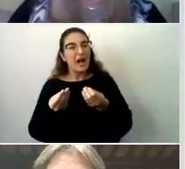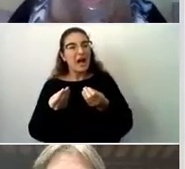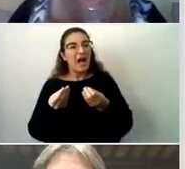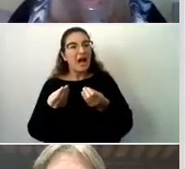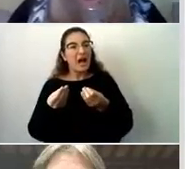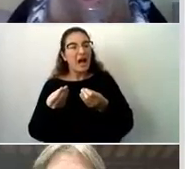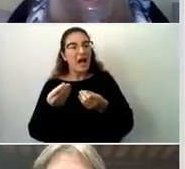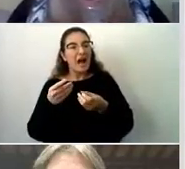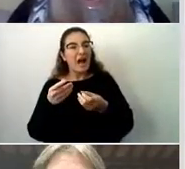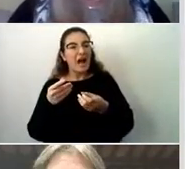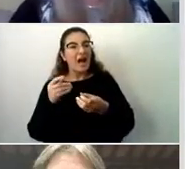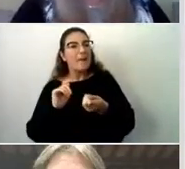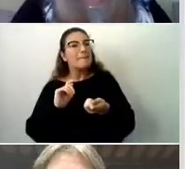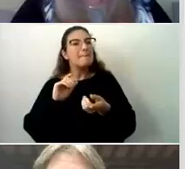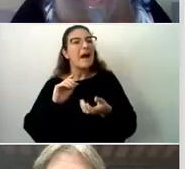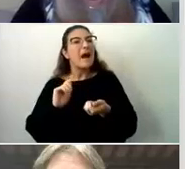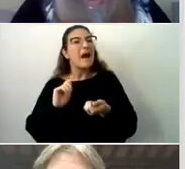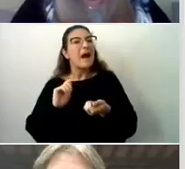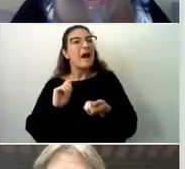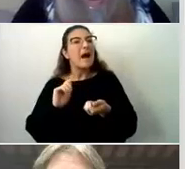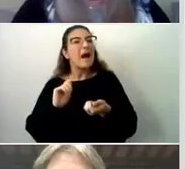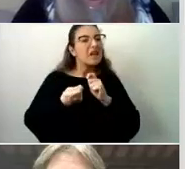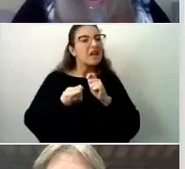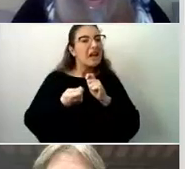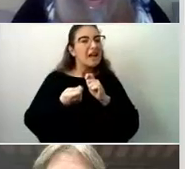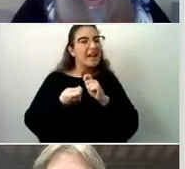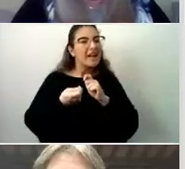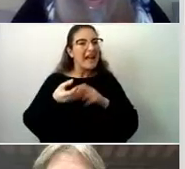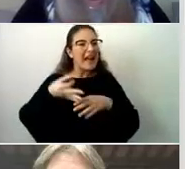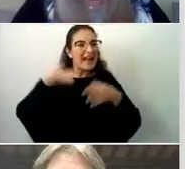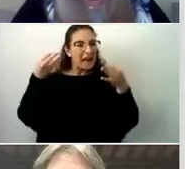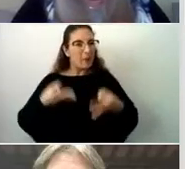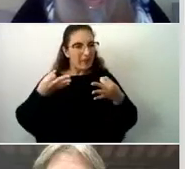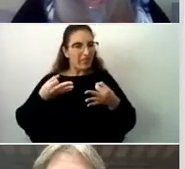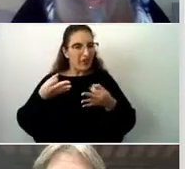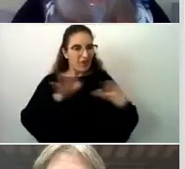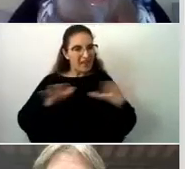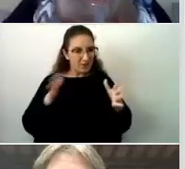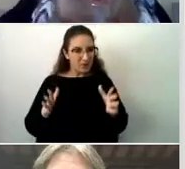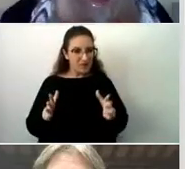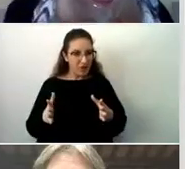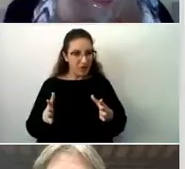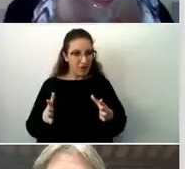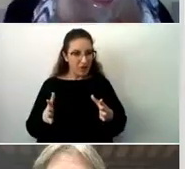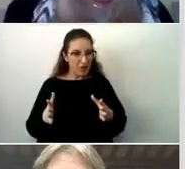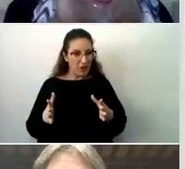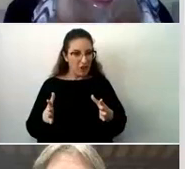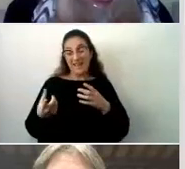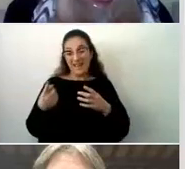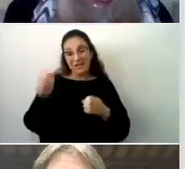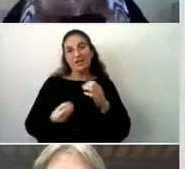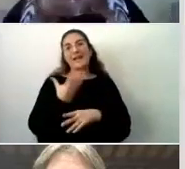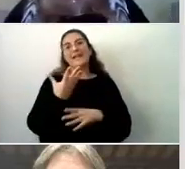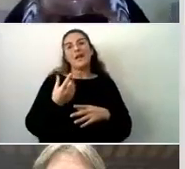y permite modificar ad hoc una situación. Esto surge porque, si bien tenemos un código civil